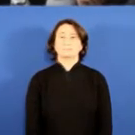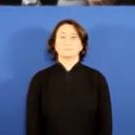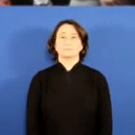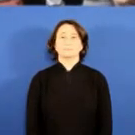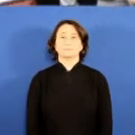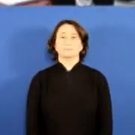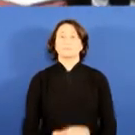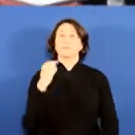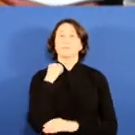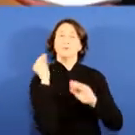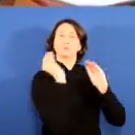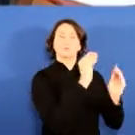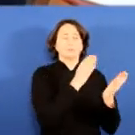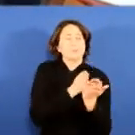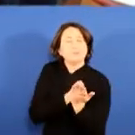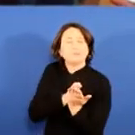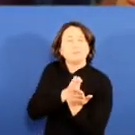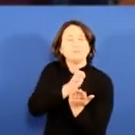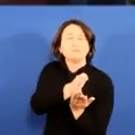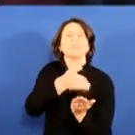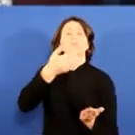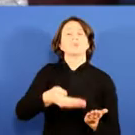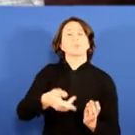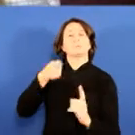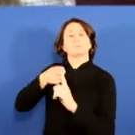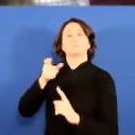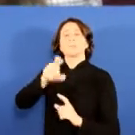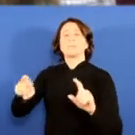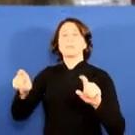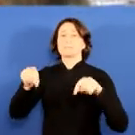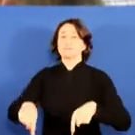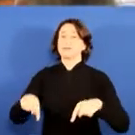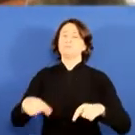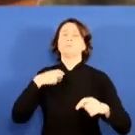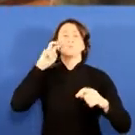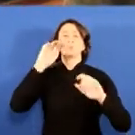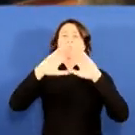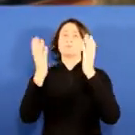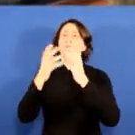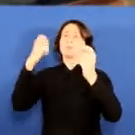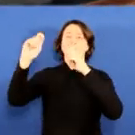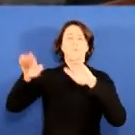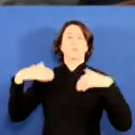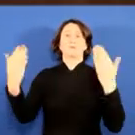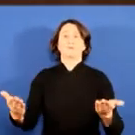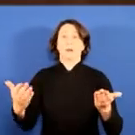anteriores ocasiones, esta misión empresarial se enmarca en la estrategia de la Diputación Foral de Vizcaya de apoyo a la